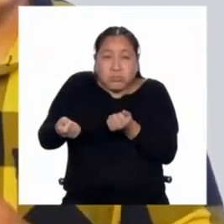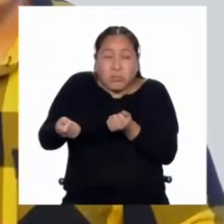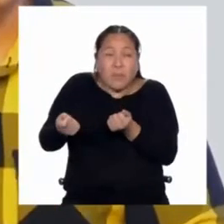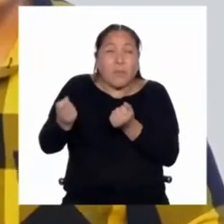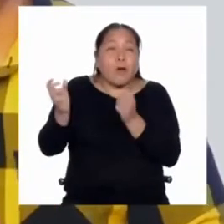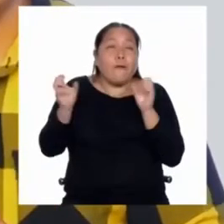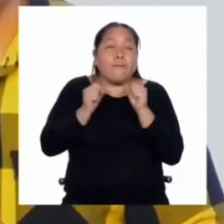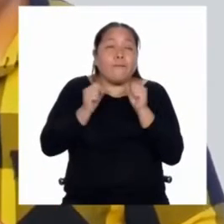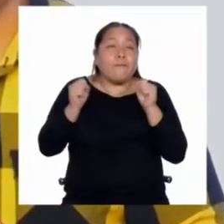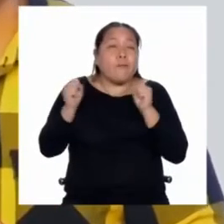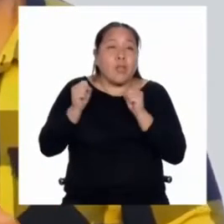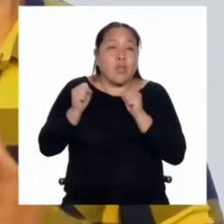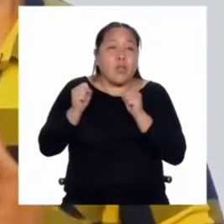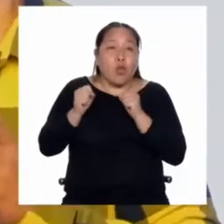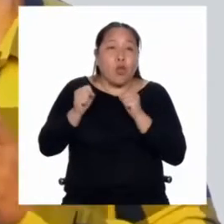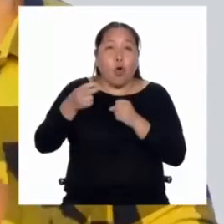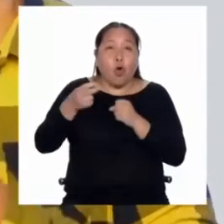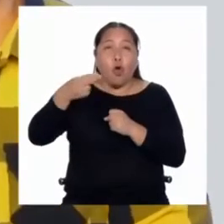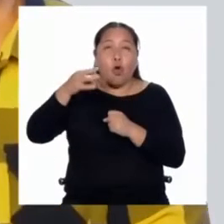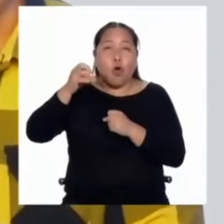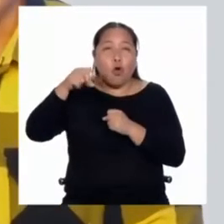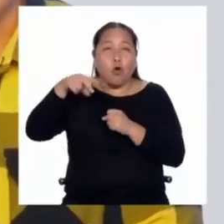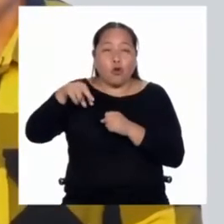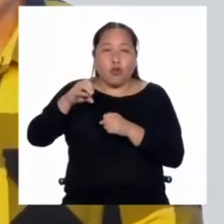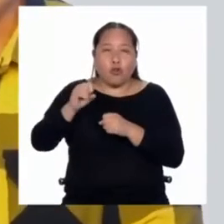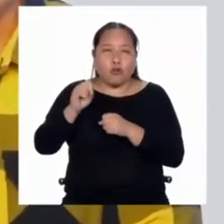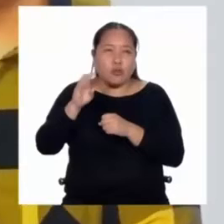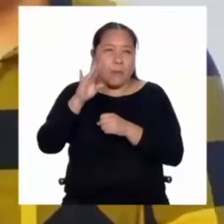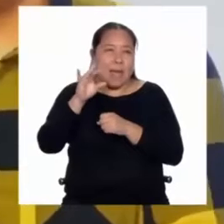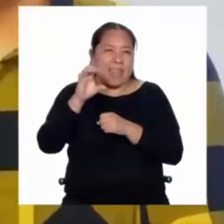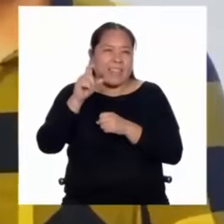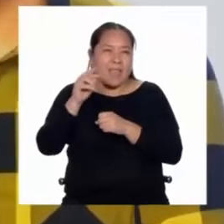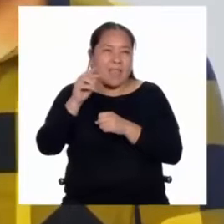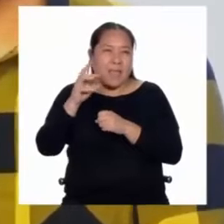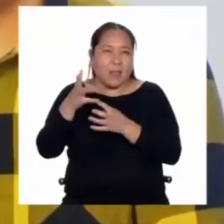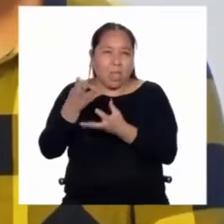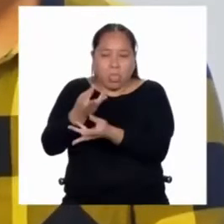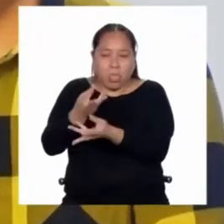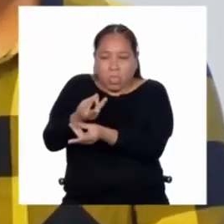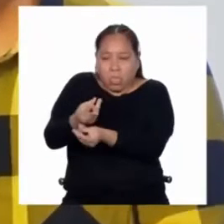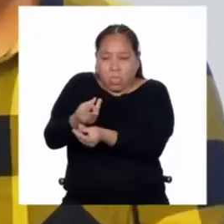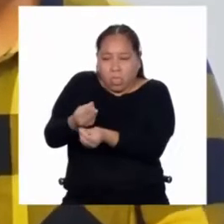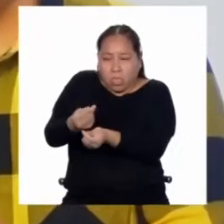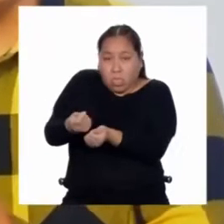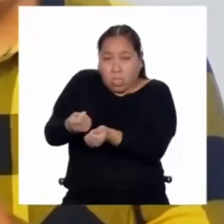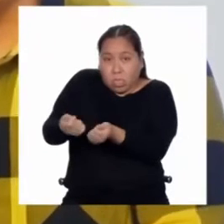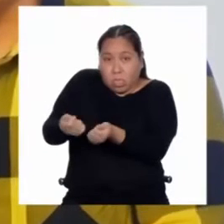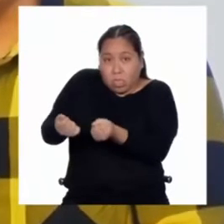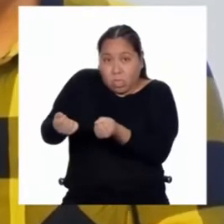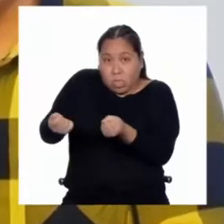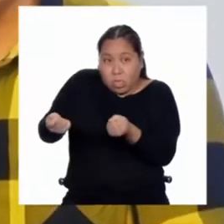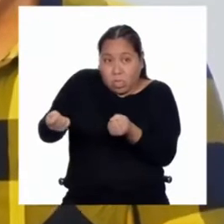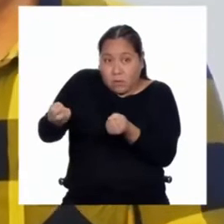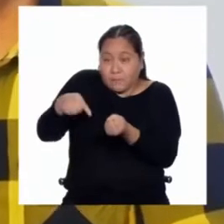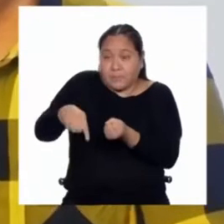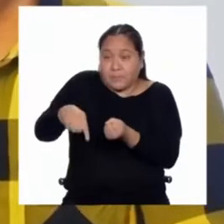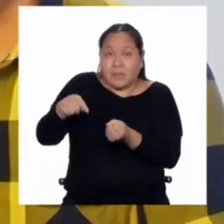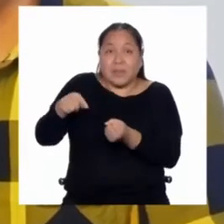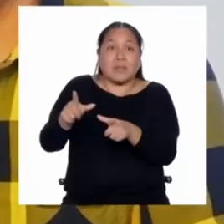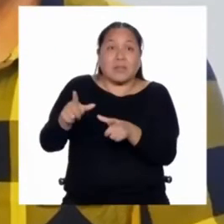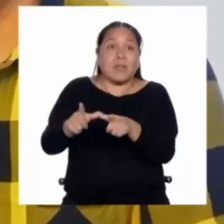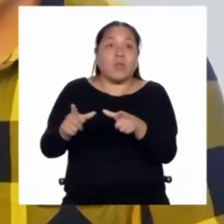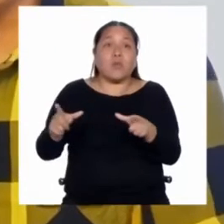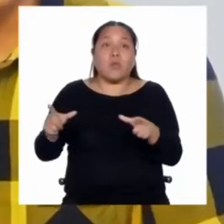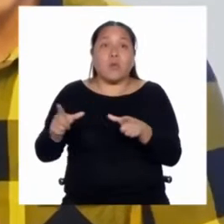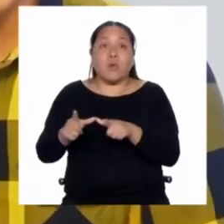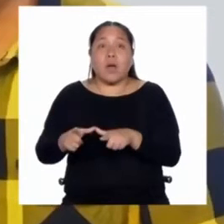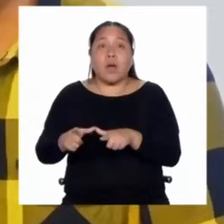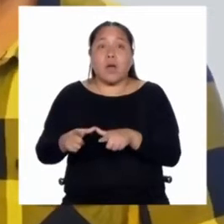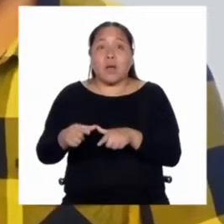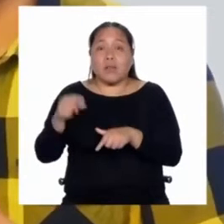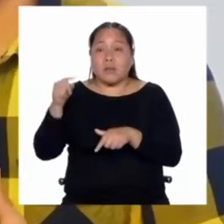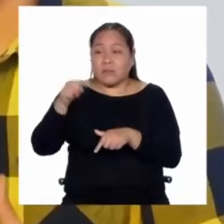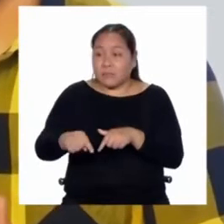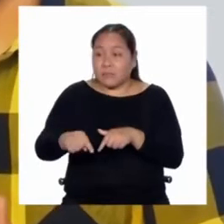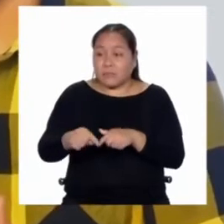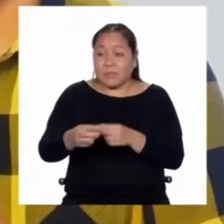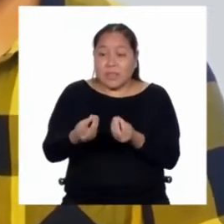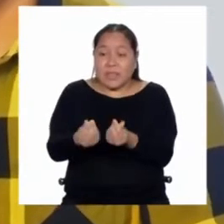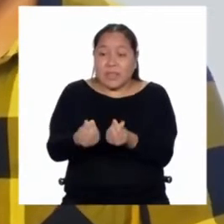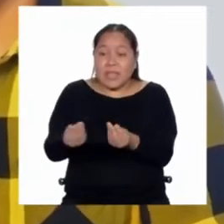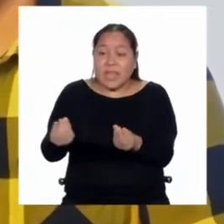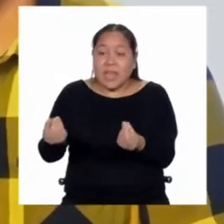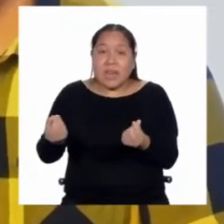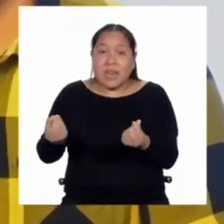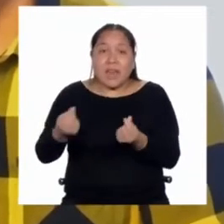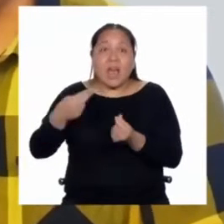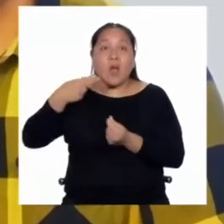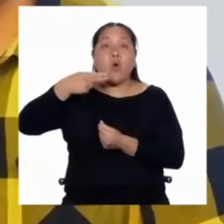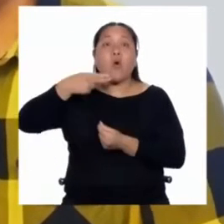humedad, los hongos y las bacterias. Esto origina que en esta región predominen los suelos ricos en